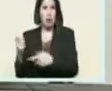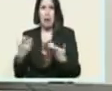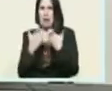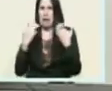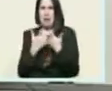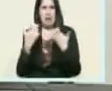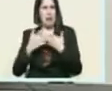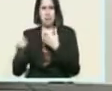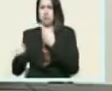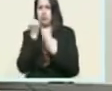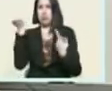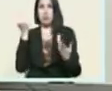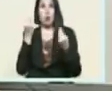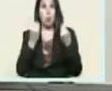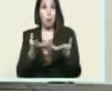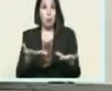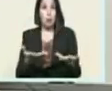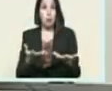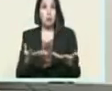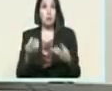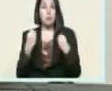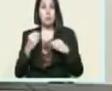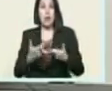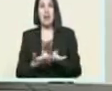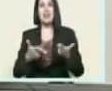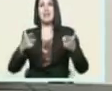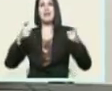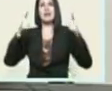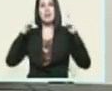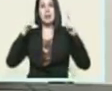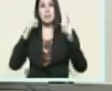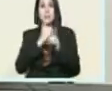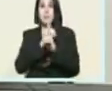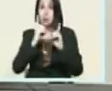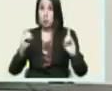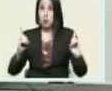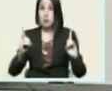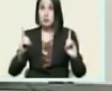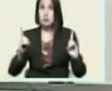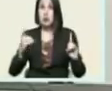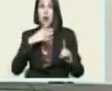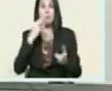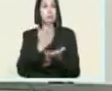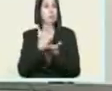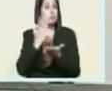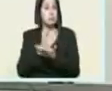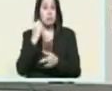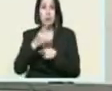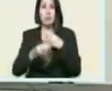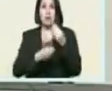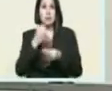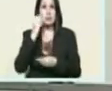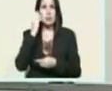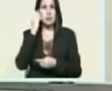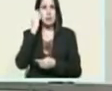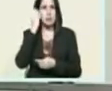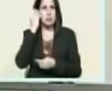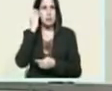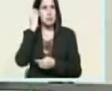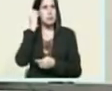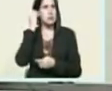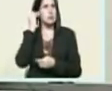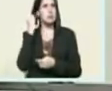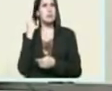superar. Y la vamos a superar en libertad, en democracia, como debe ser. La vamos a superar como producto de un